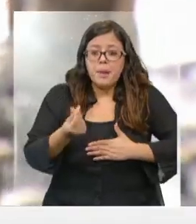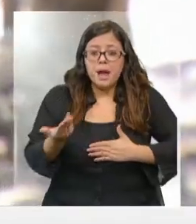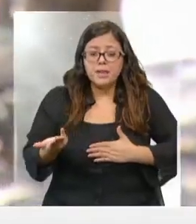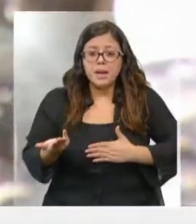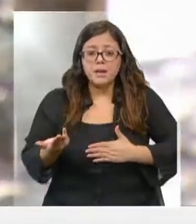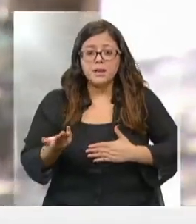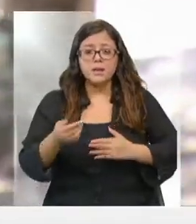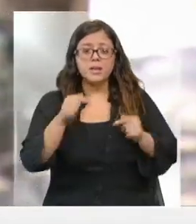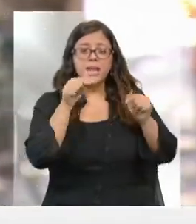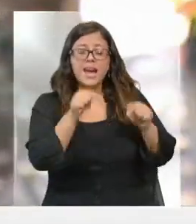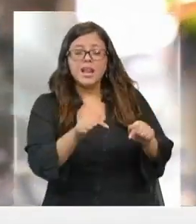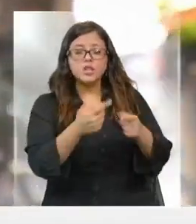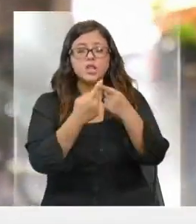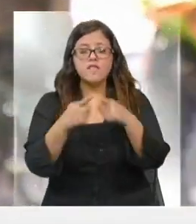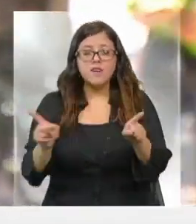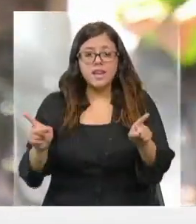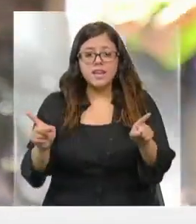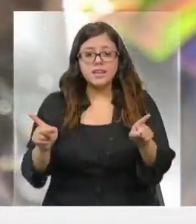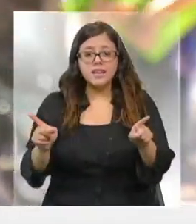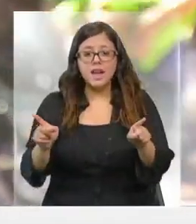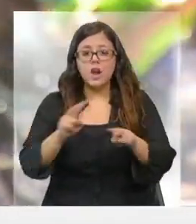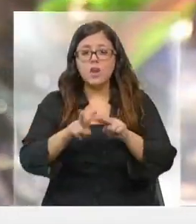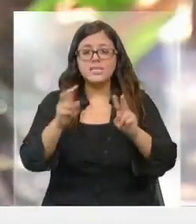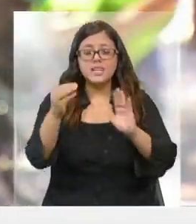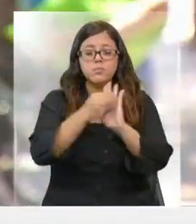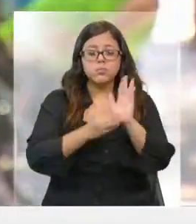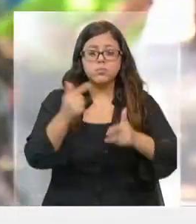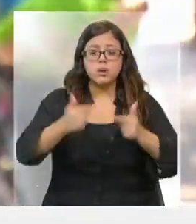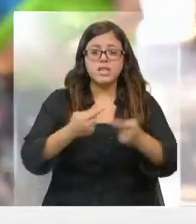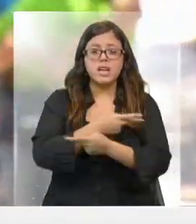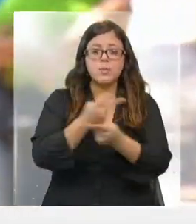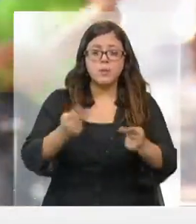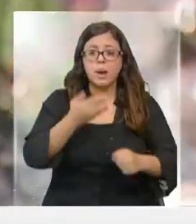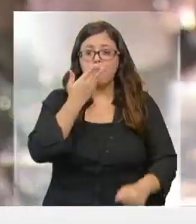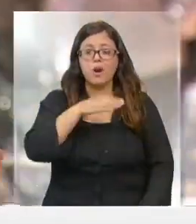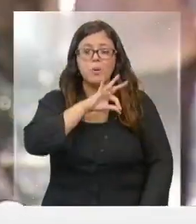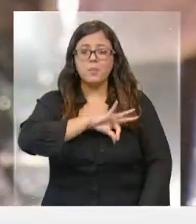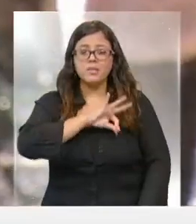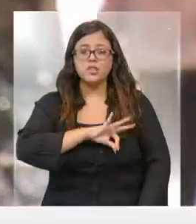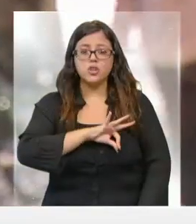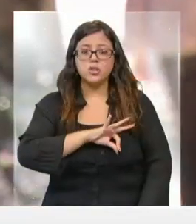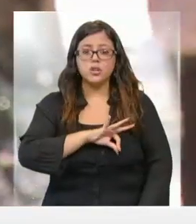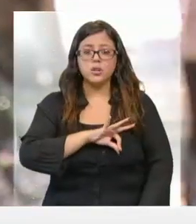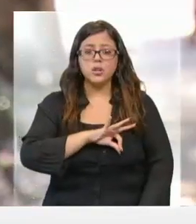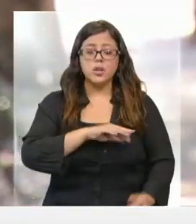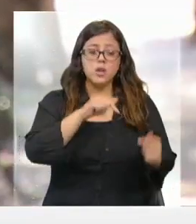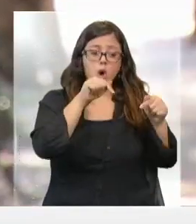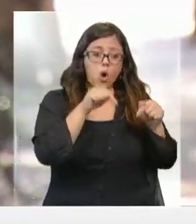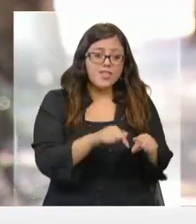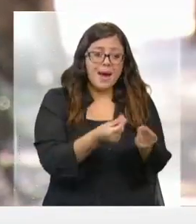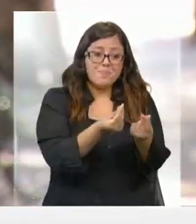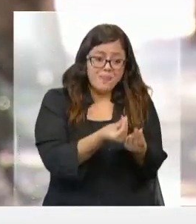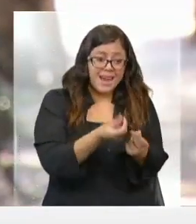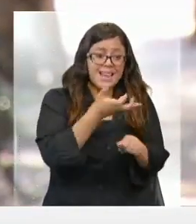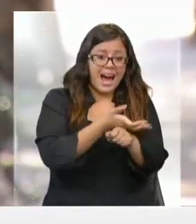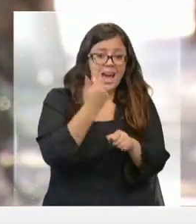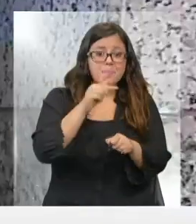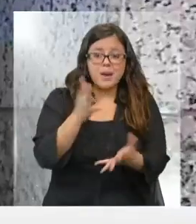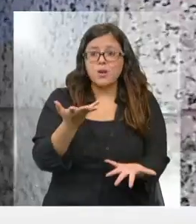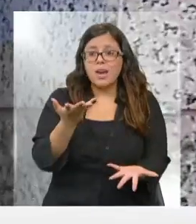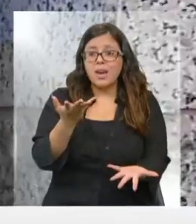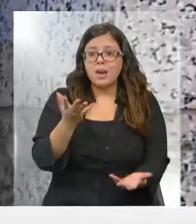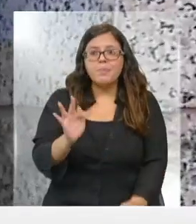Va totalmente contrario con hacer una política pública de una mejor pensión. Pan para hoy y mañana,